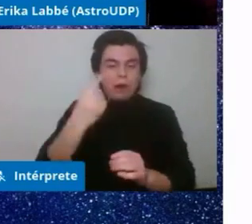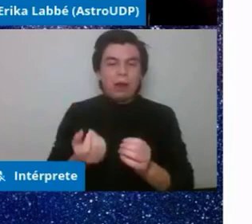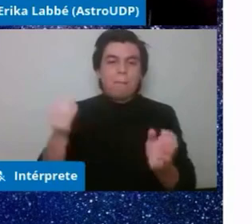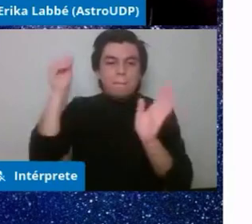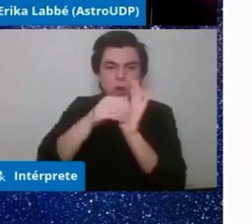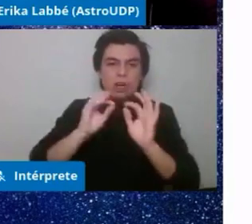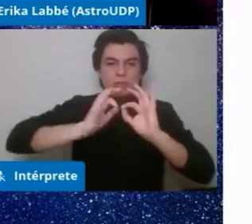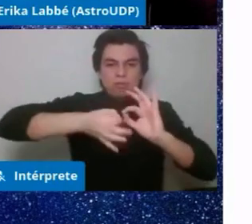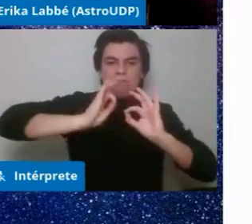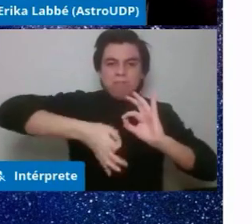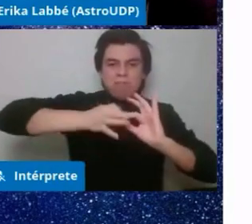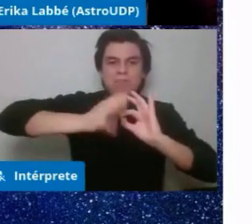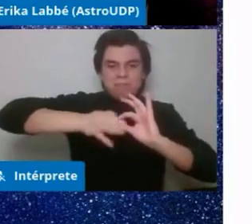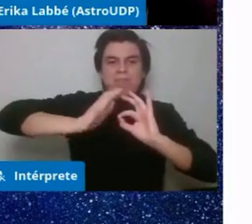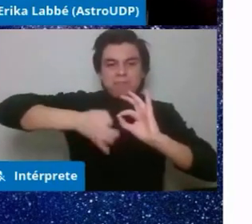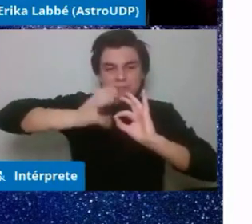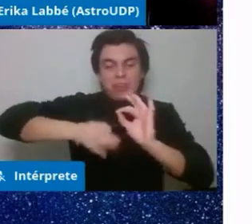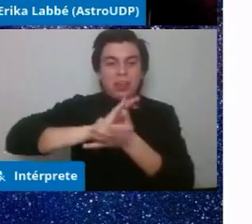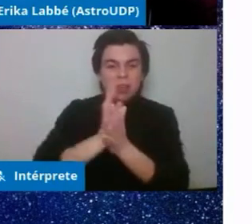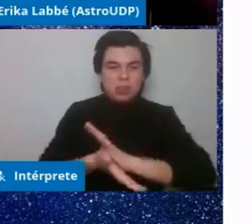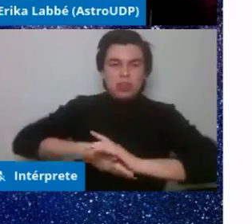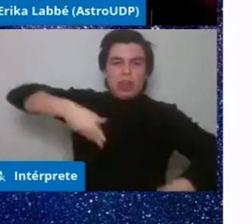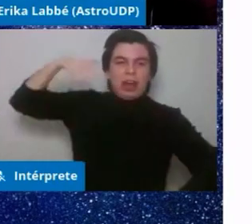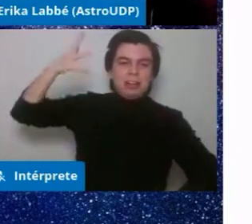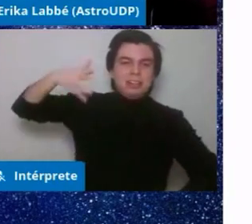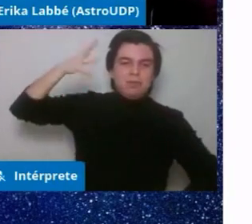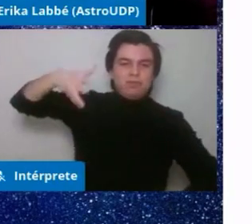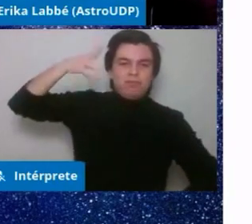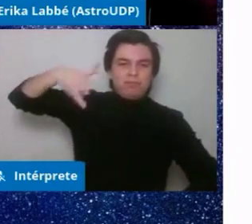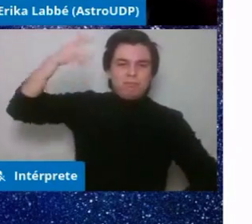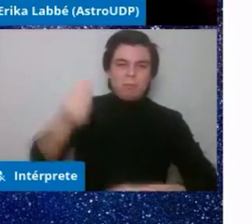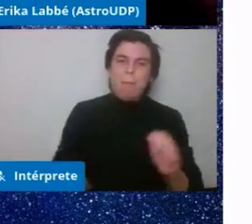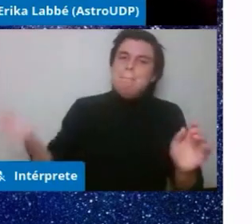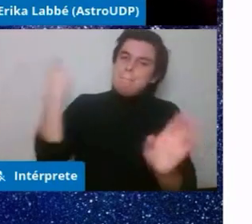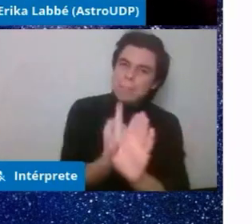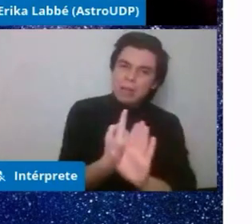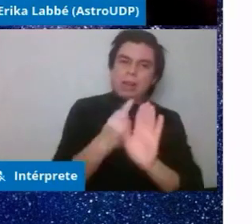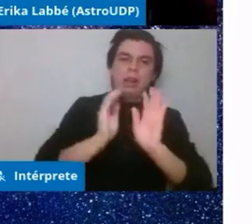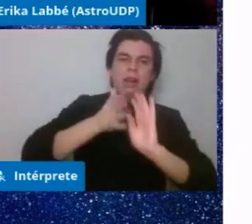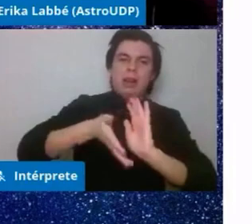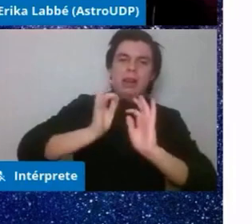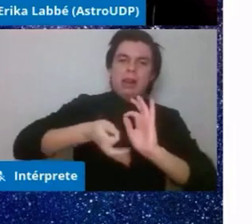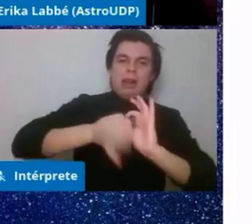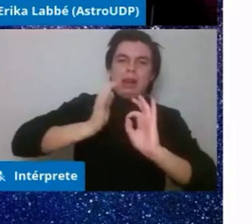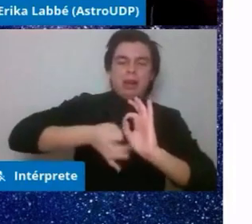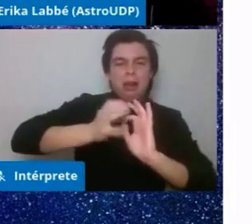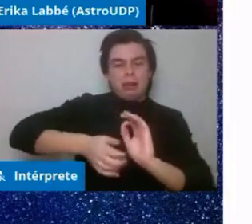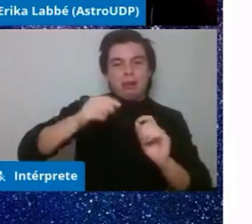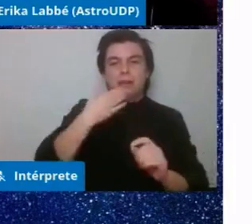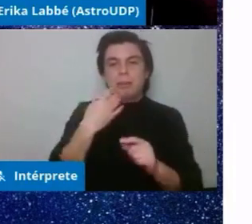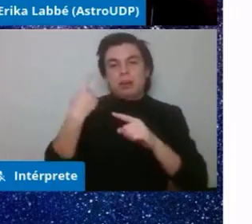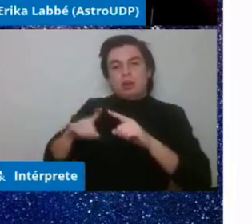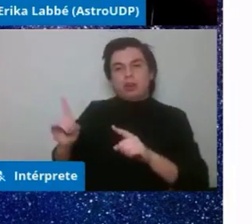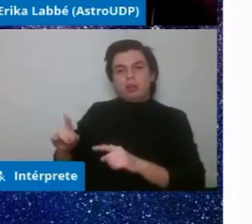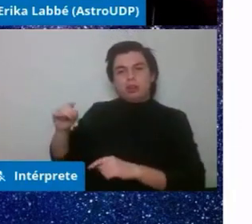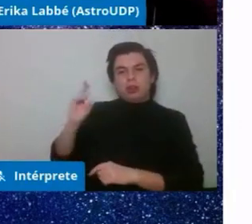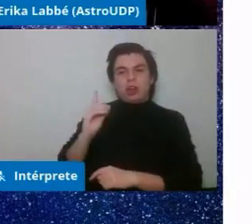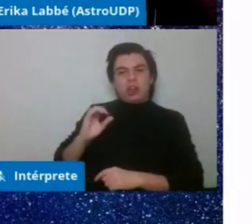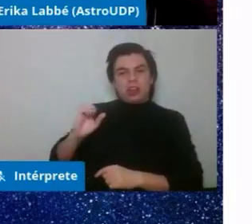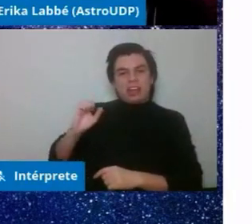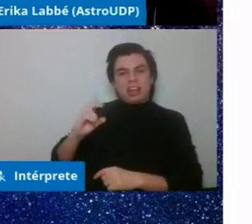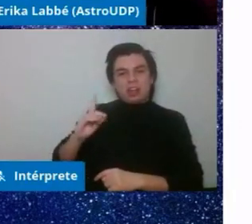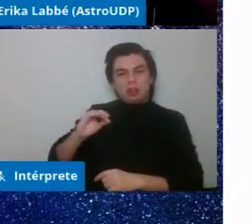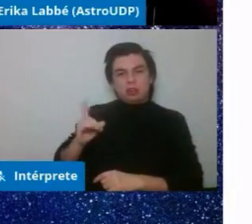la más cantidad posible de charlas. Está Dedoscopio, que es un proyecto independiente también muy